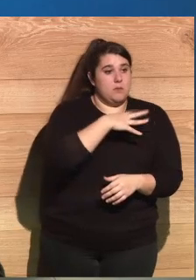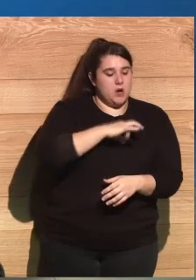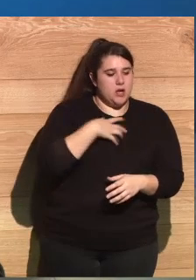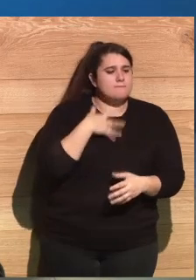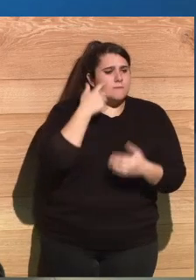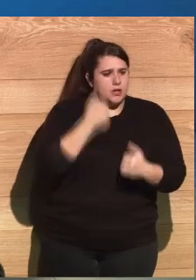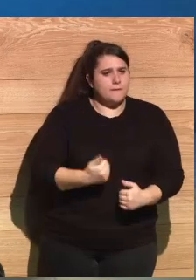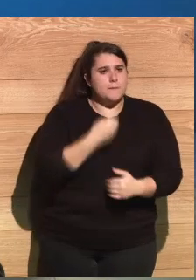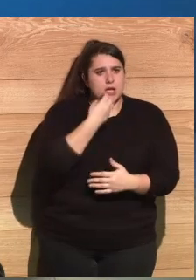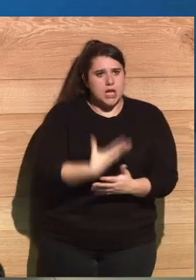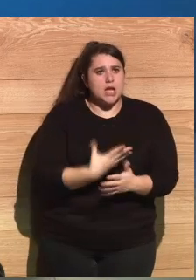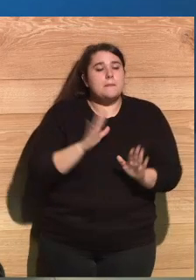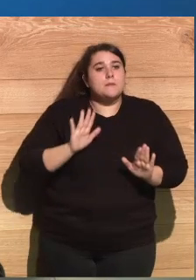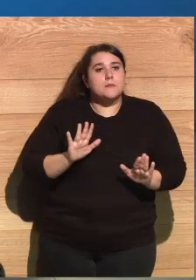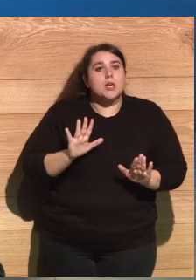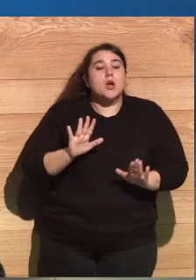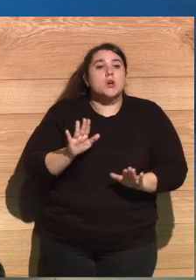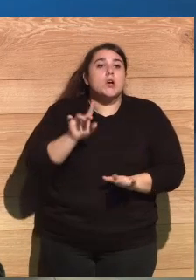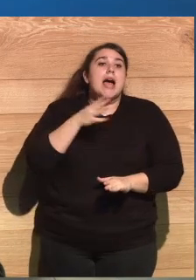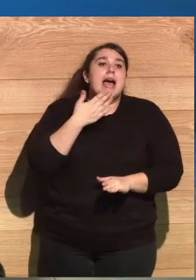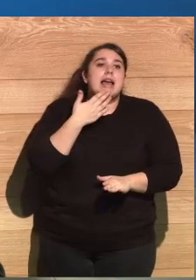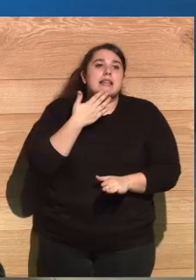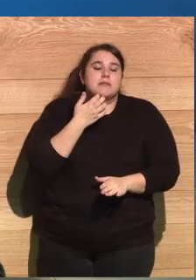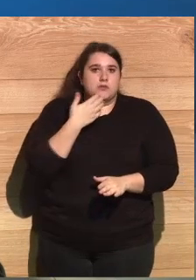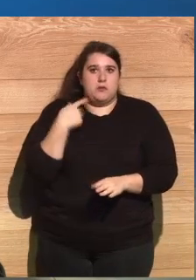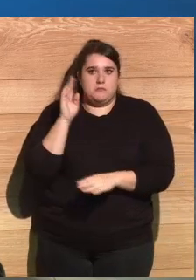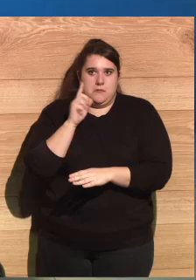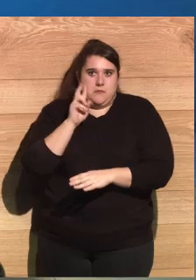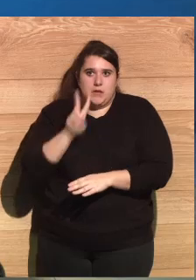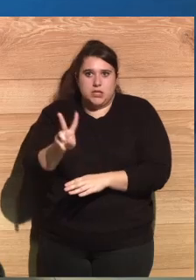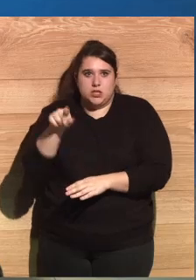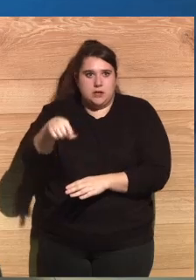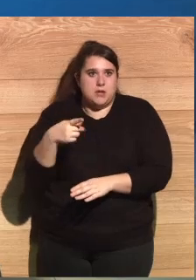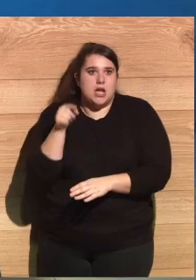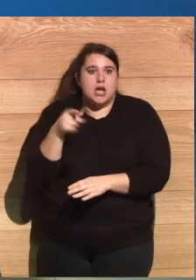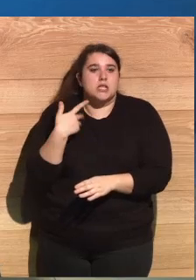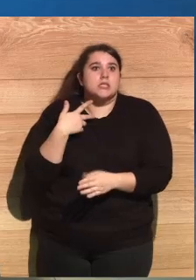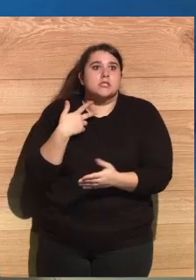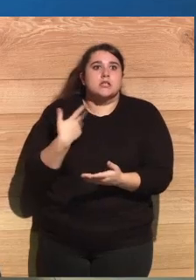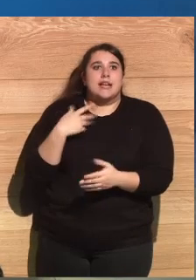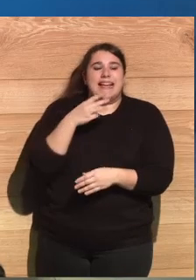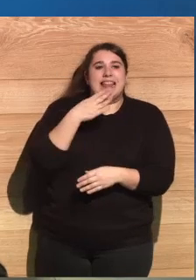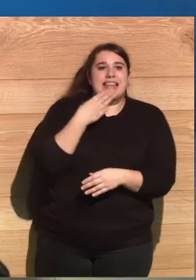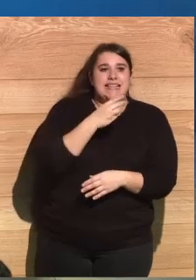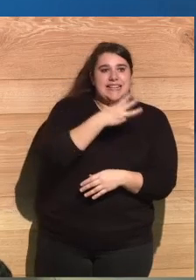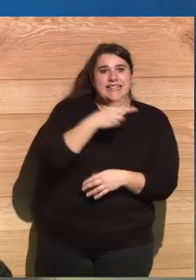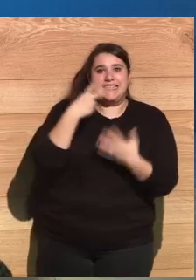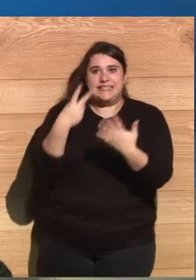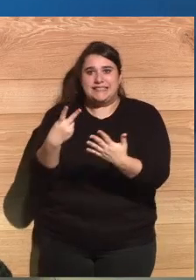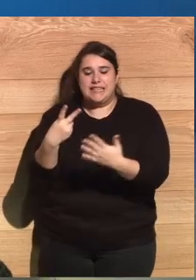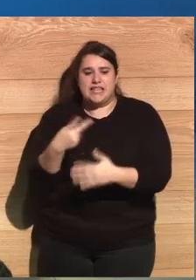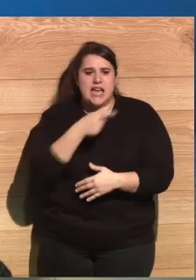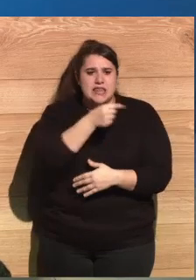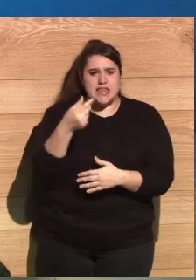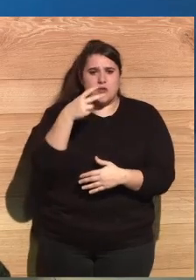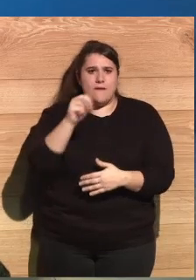estado de forma y bien, pero te pueden llamar, yo los he visto en Afganistán, con 37 años, 2 hijos y 120 kilos,